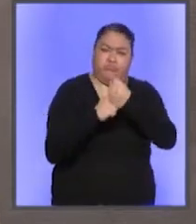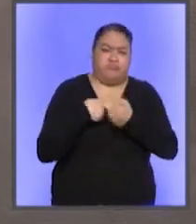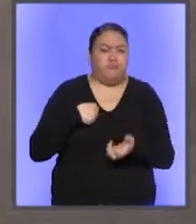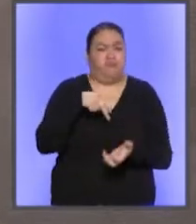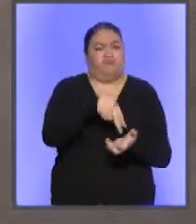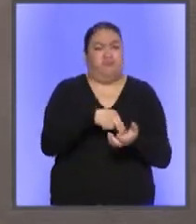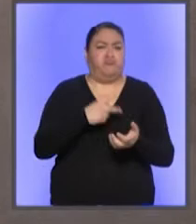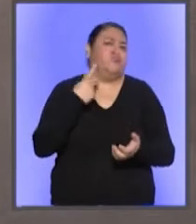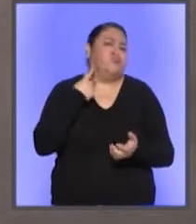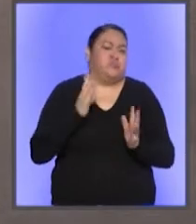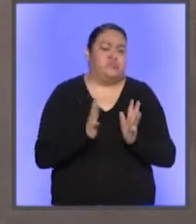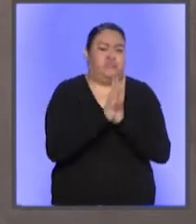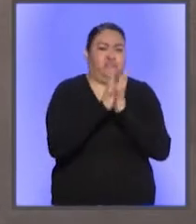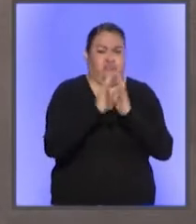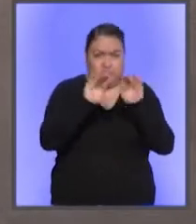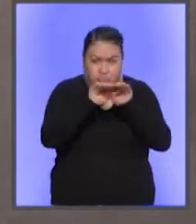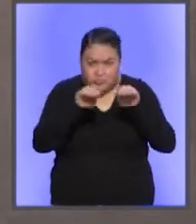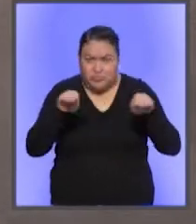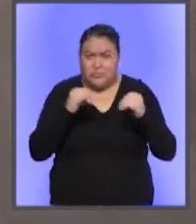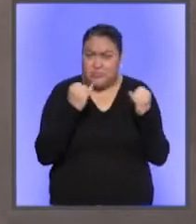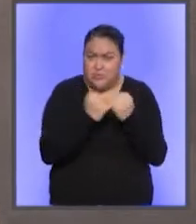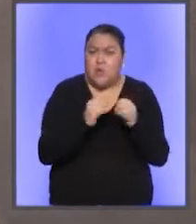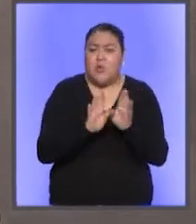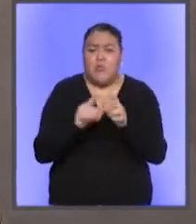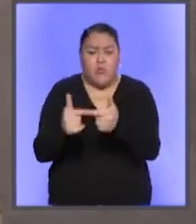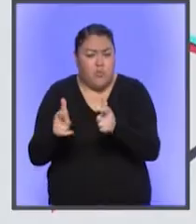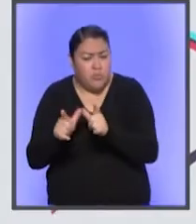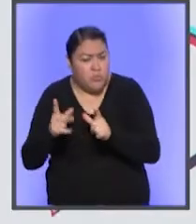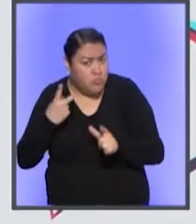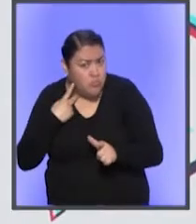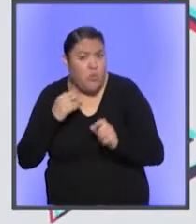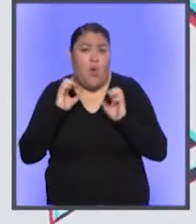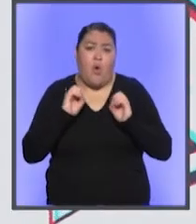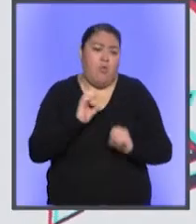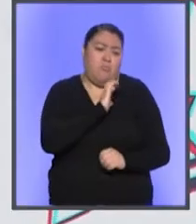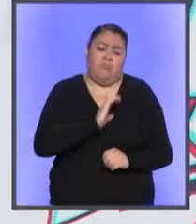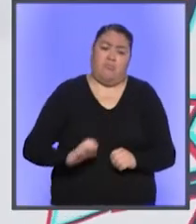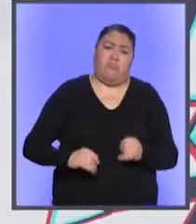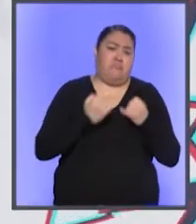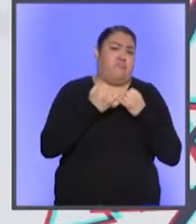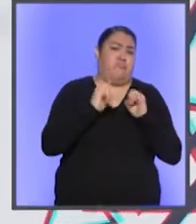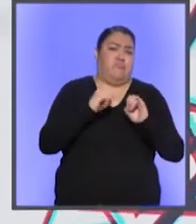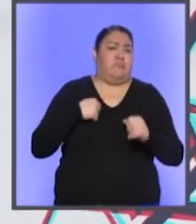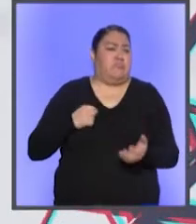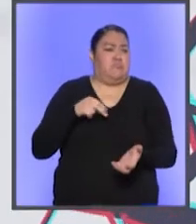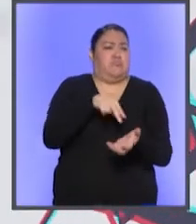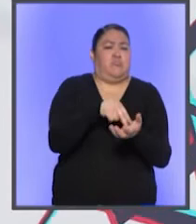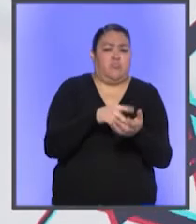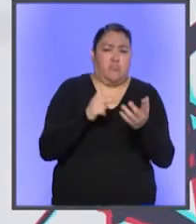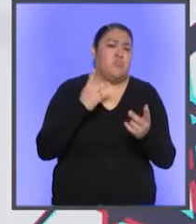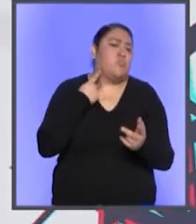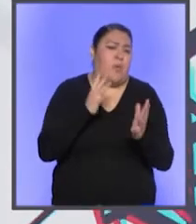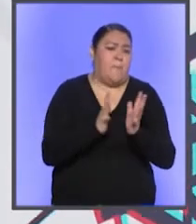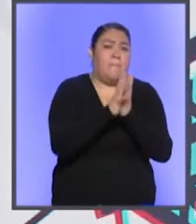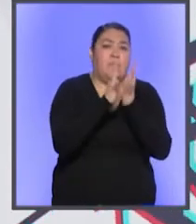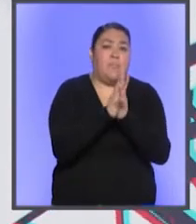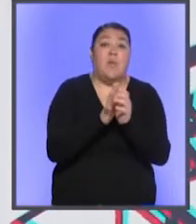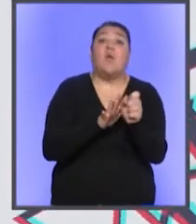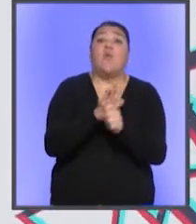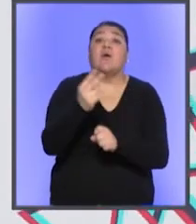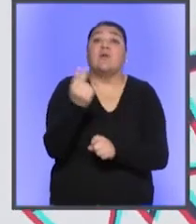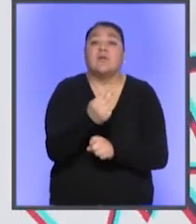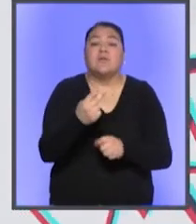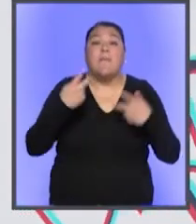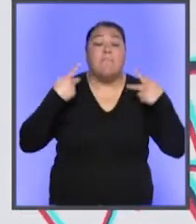aquellas participen en política en política a través de los partidos políticos o bien como candidatas independientes que se necesita